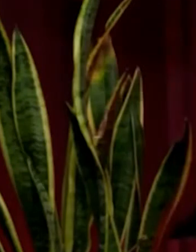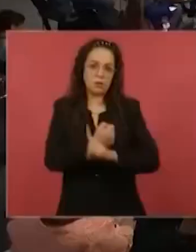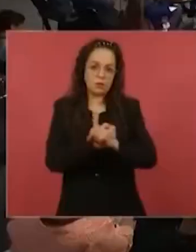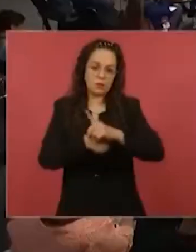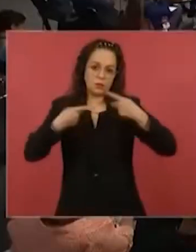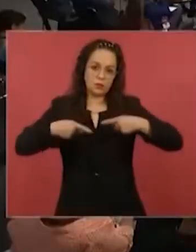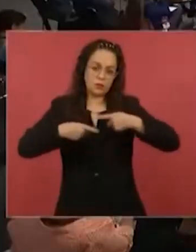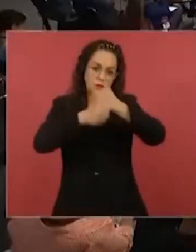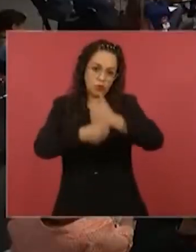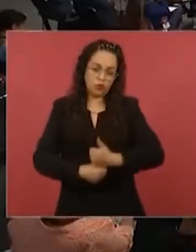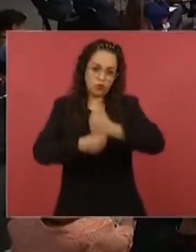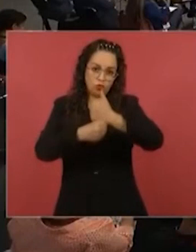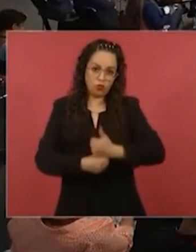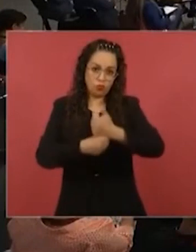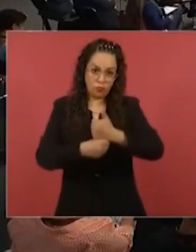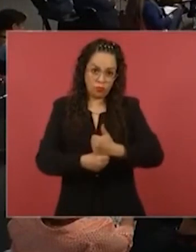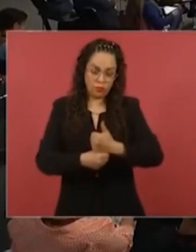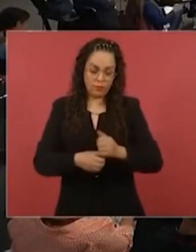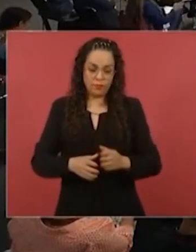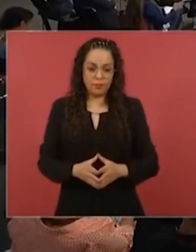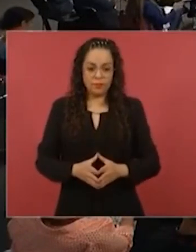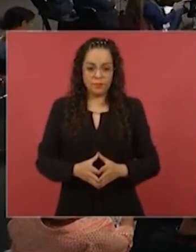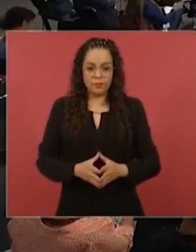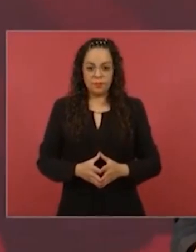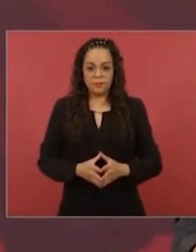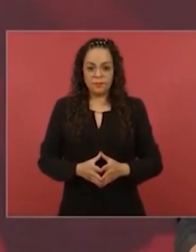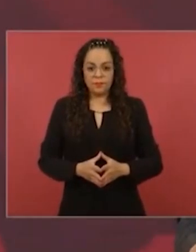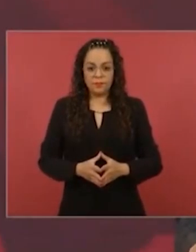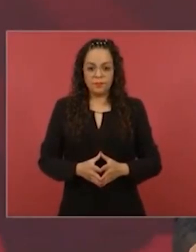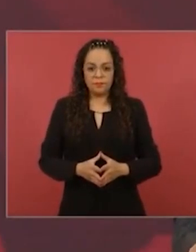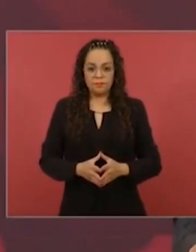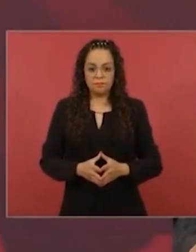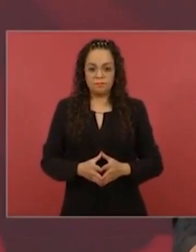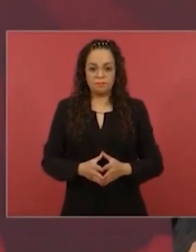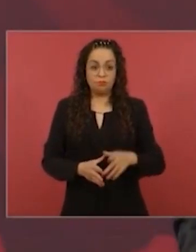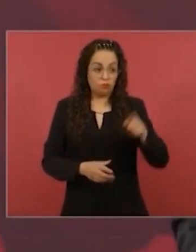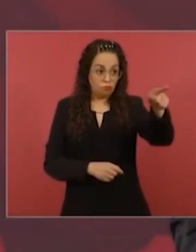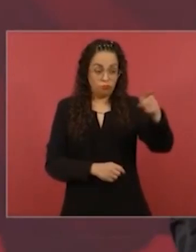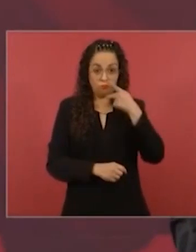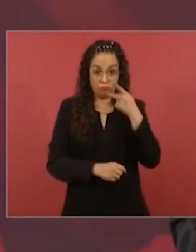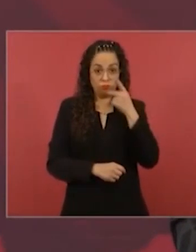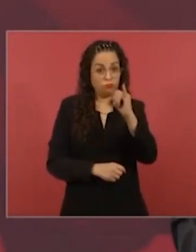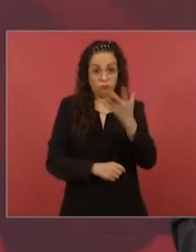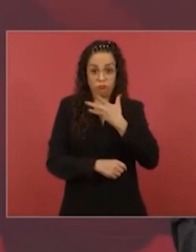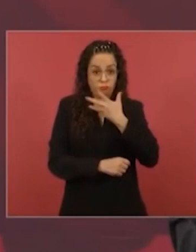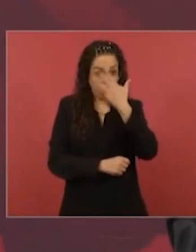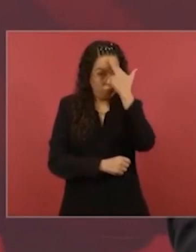mañanera Sí este es real todo lo que estás planteando